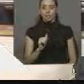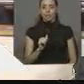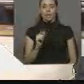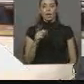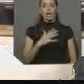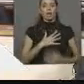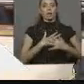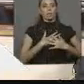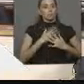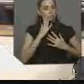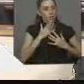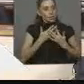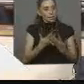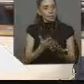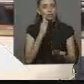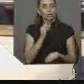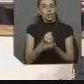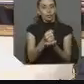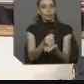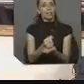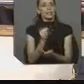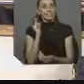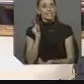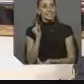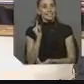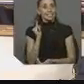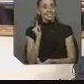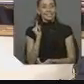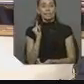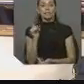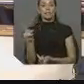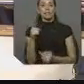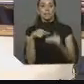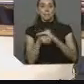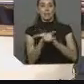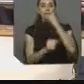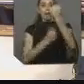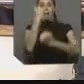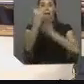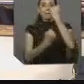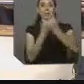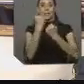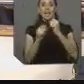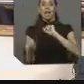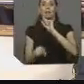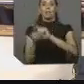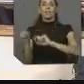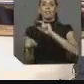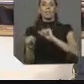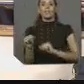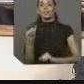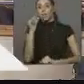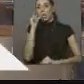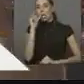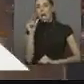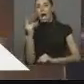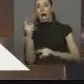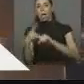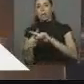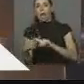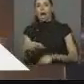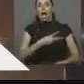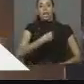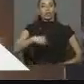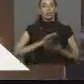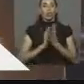de la generosidad y de la solidaridad, sí tenía que ver. Y se metió a la trifulca a defender a los del Audax, y tuvimos que